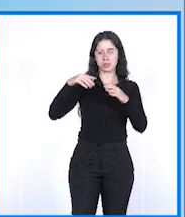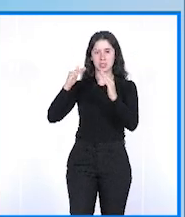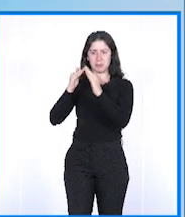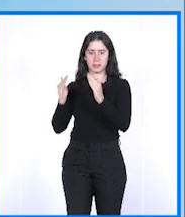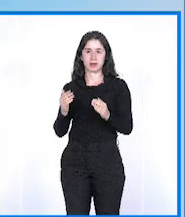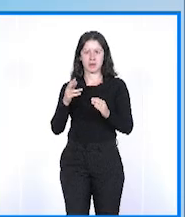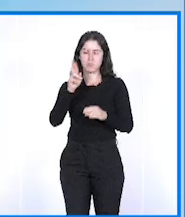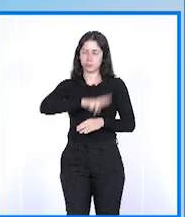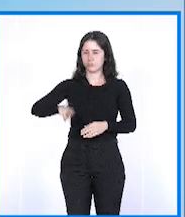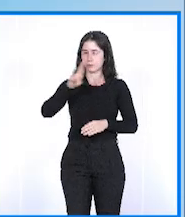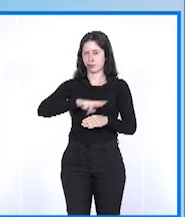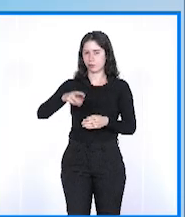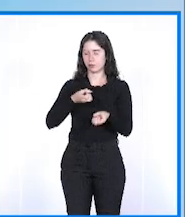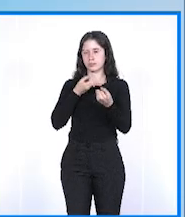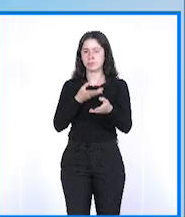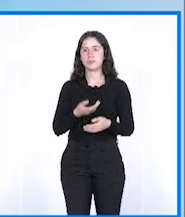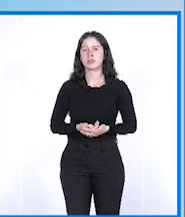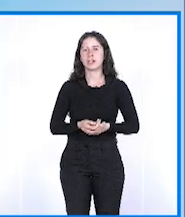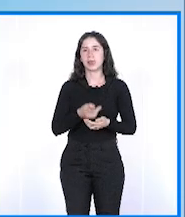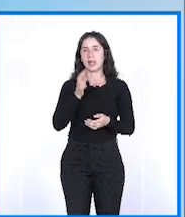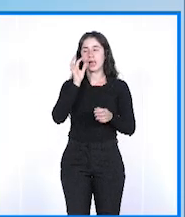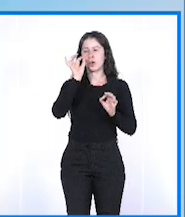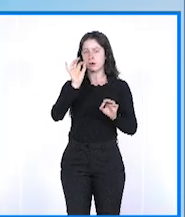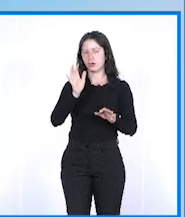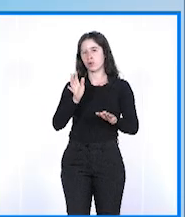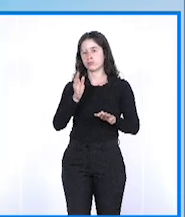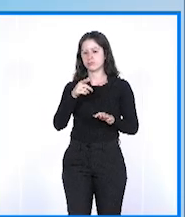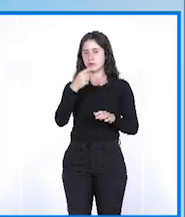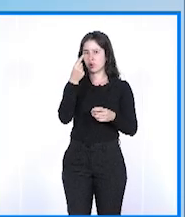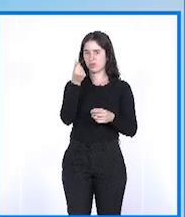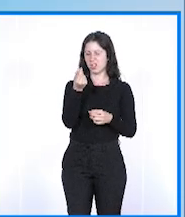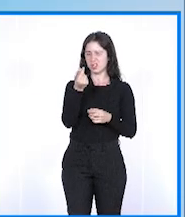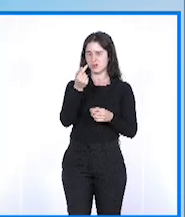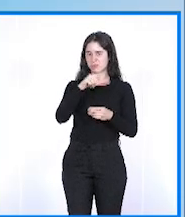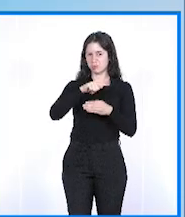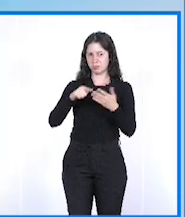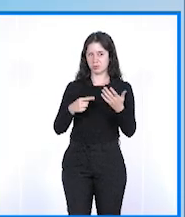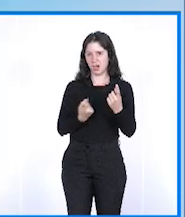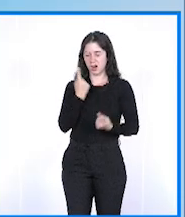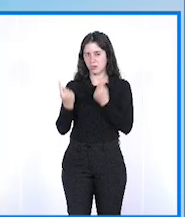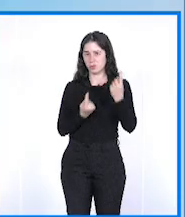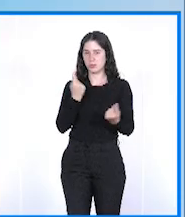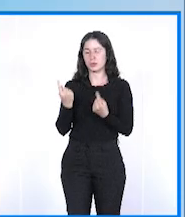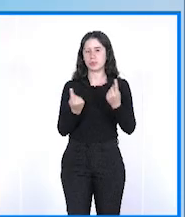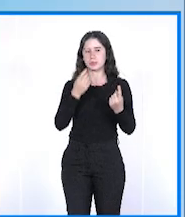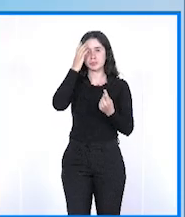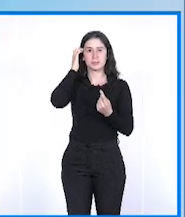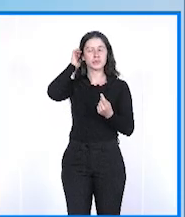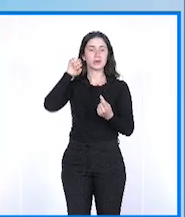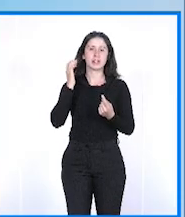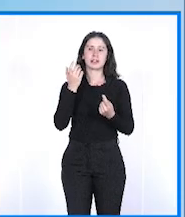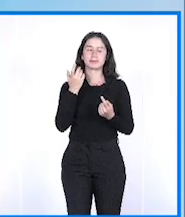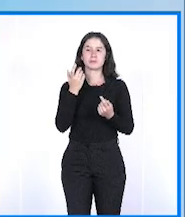eh obviamente algunos gastos de estos pues no estaban e digamos